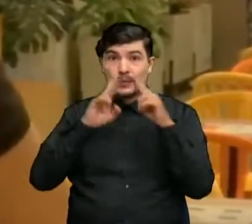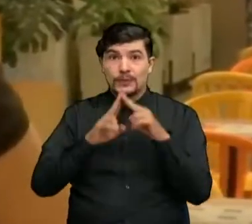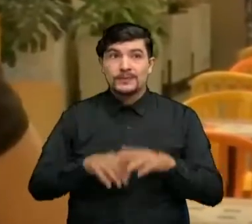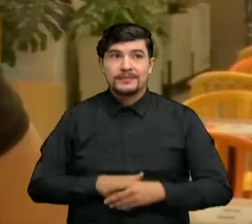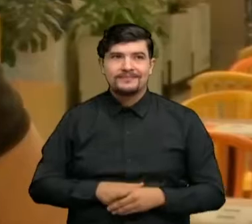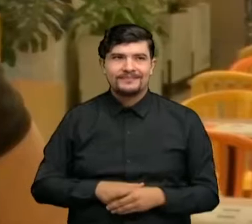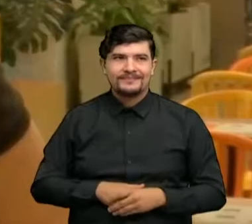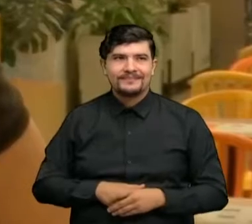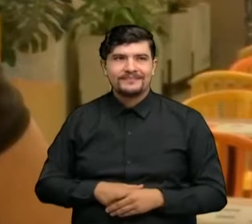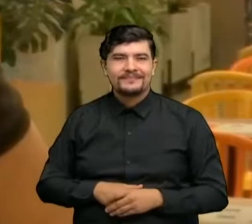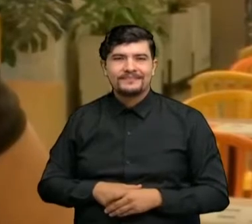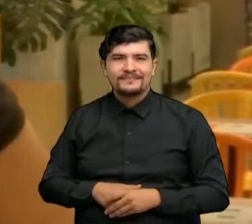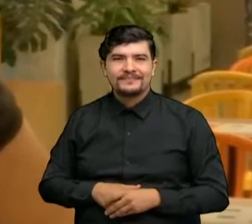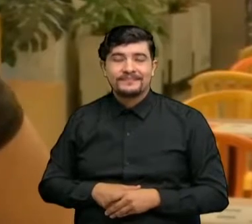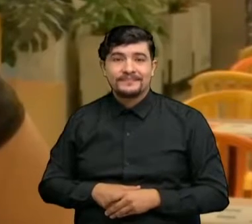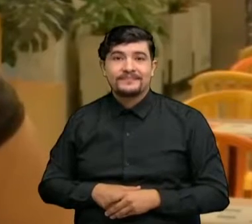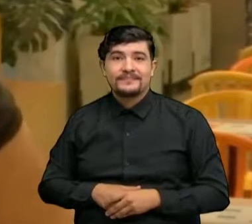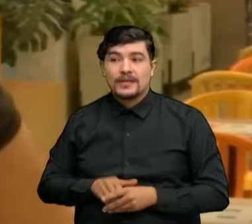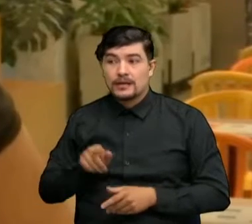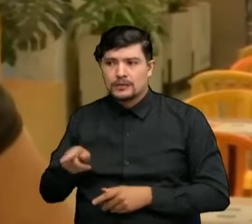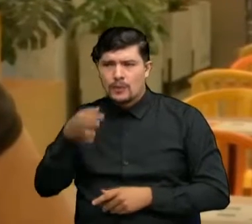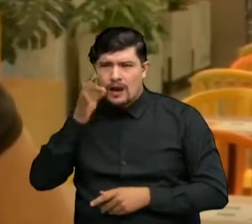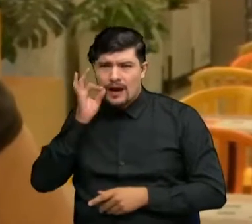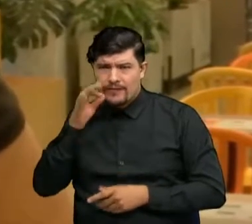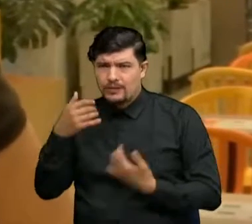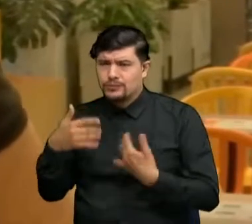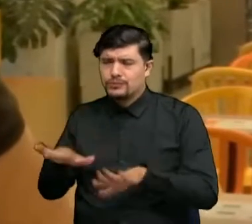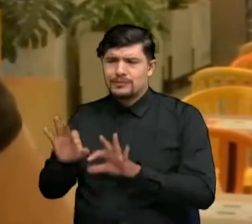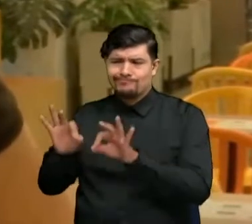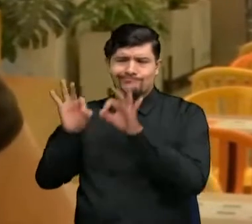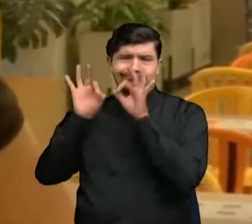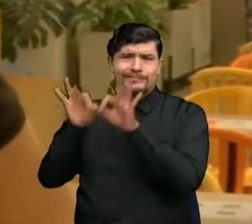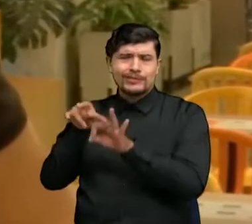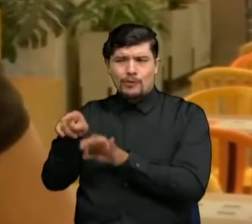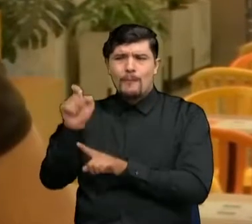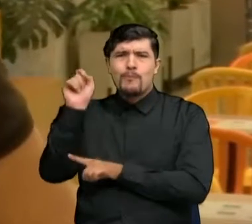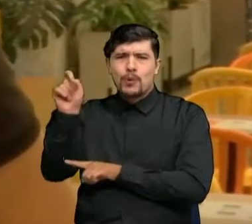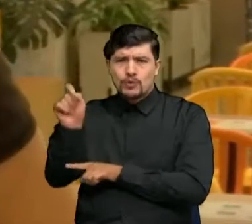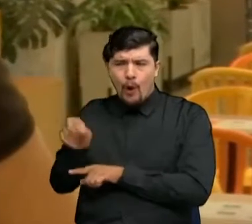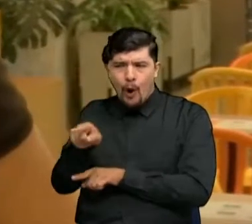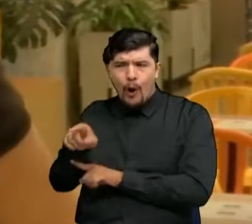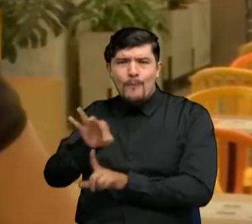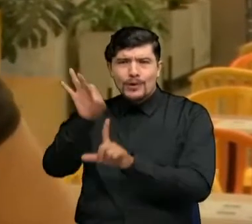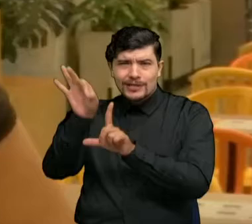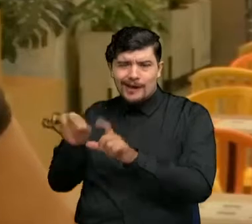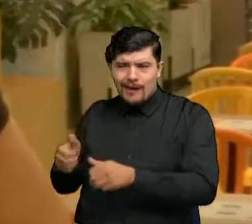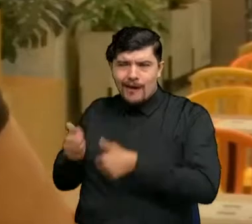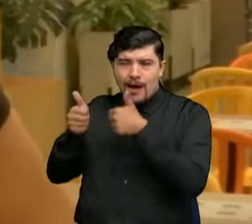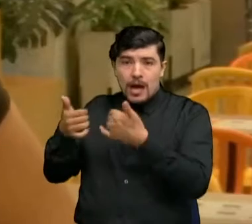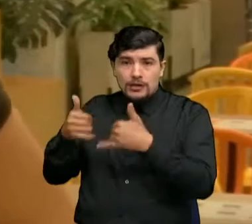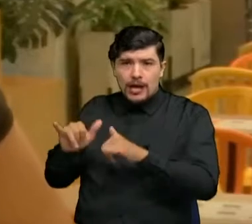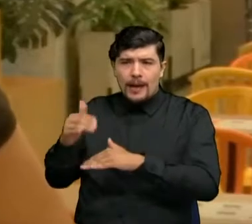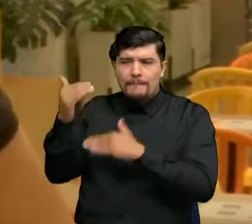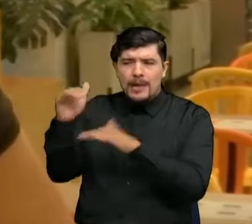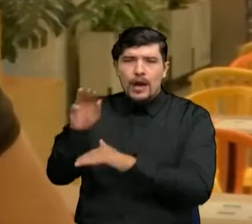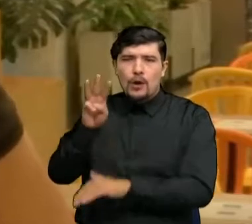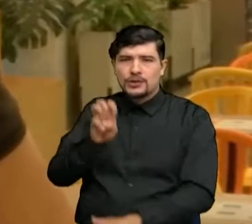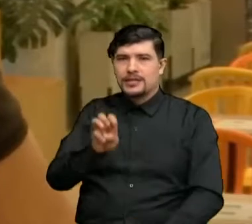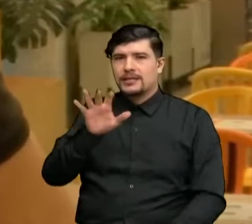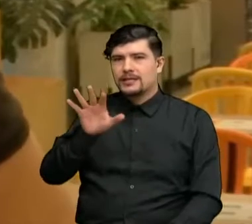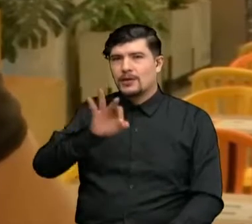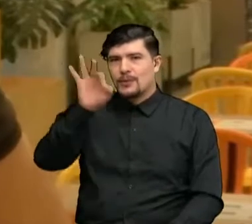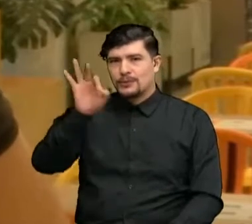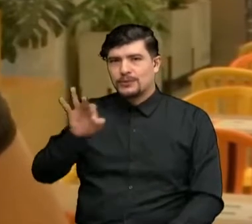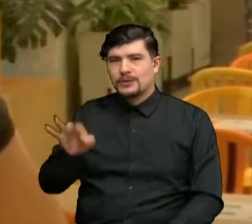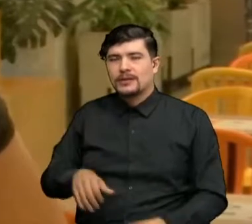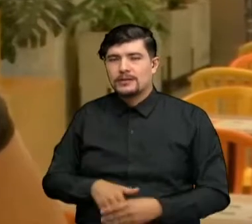café que es ya catado, entonces un café con una puntuación. Todos nuestros cafés tienen un puntaje mínimo de 85 puntos,